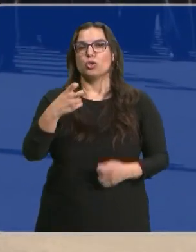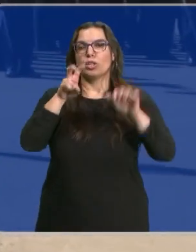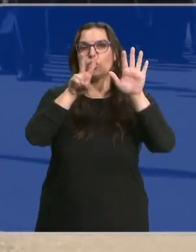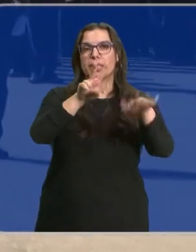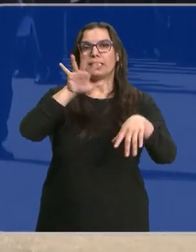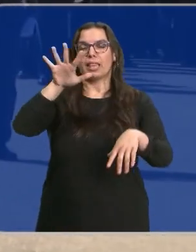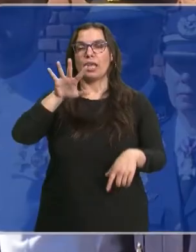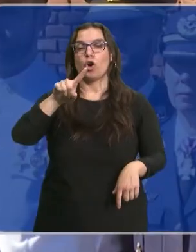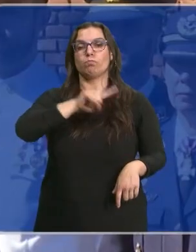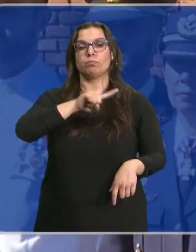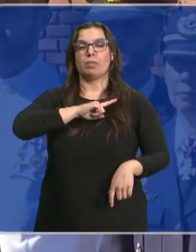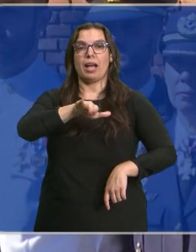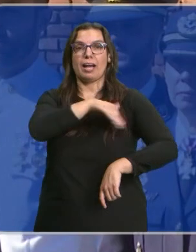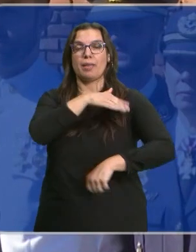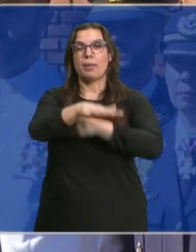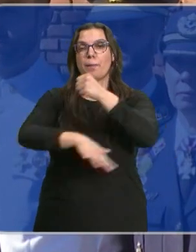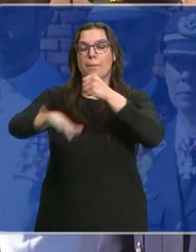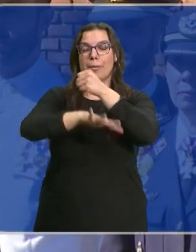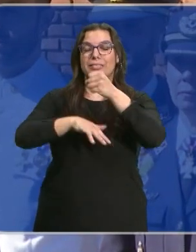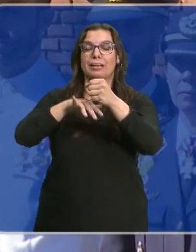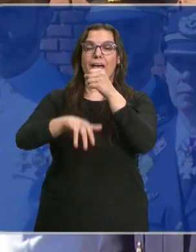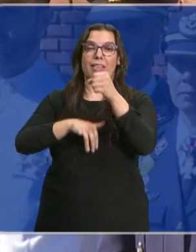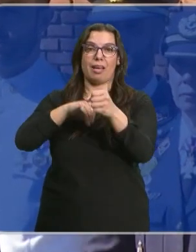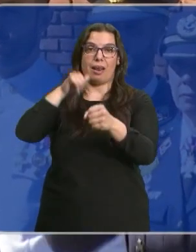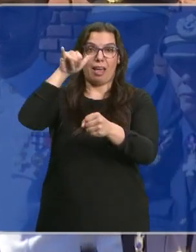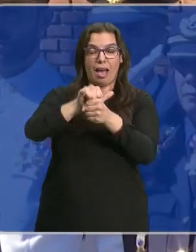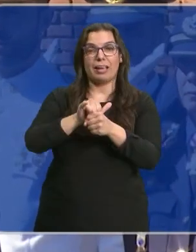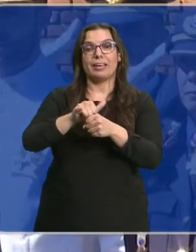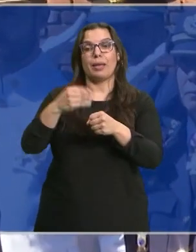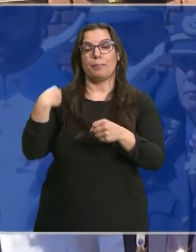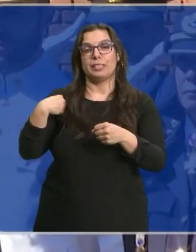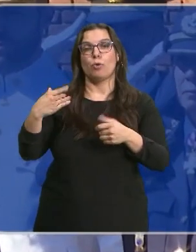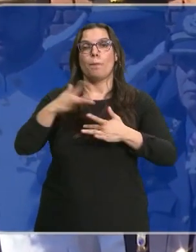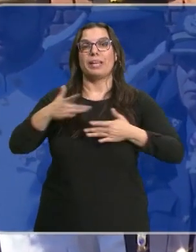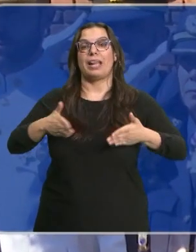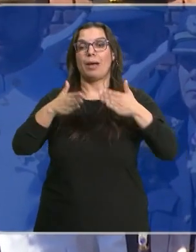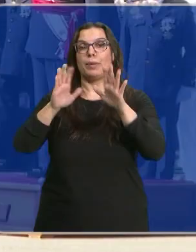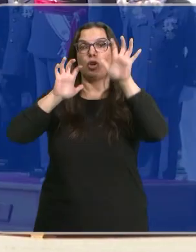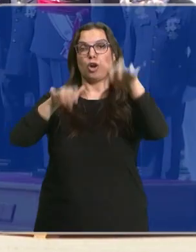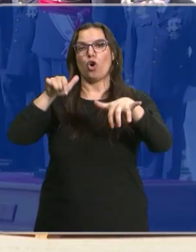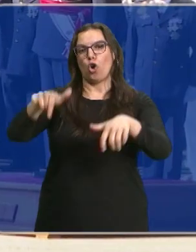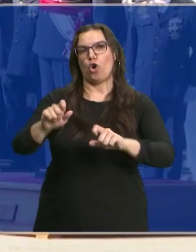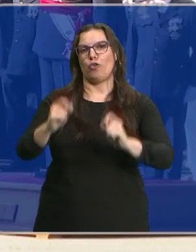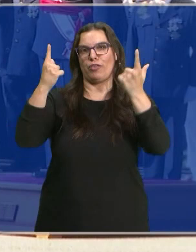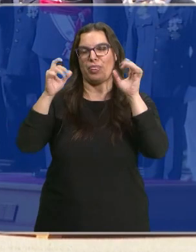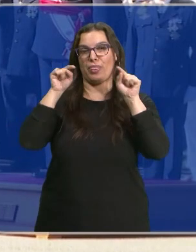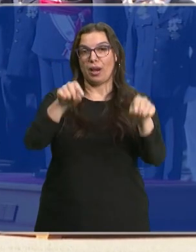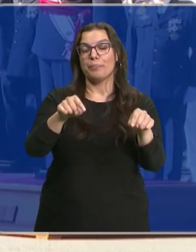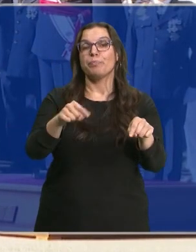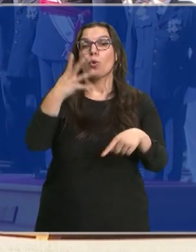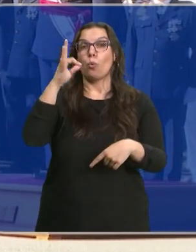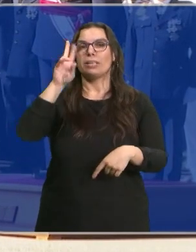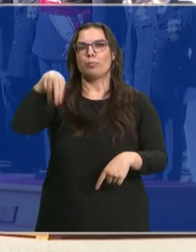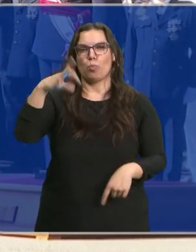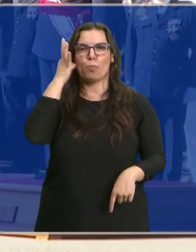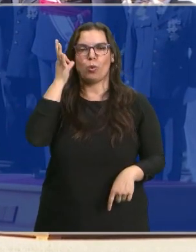275 sargentos de la Academia Básica del Aire de la Virgen del Camino en León han recibido hoy sus reales despachos. 40 de estos nuevos mandos